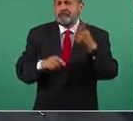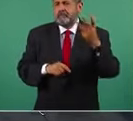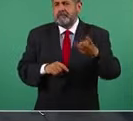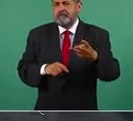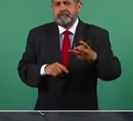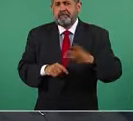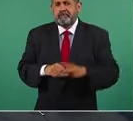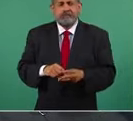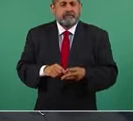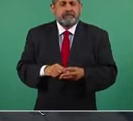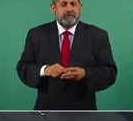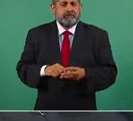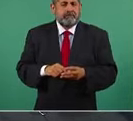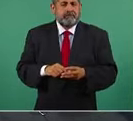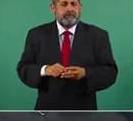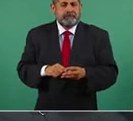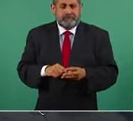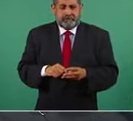de